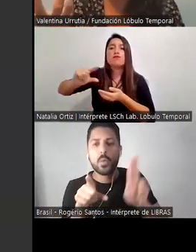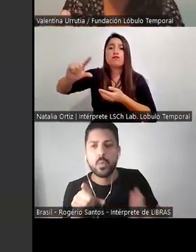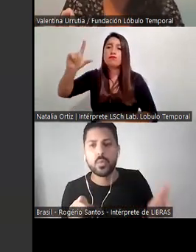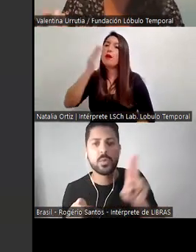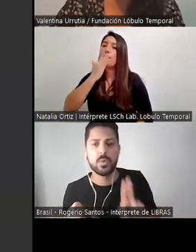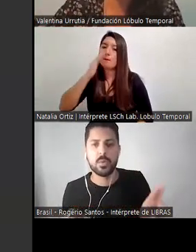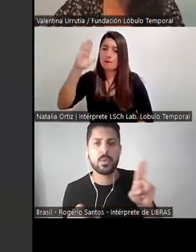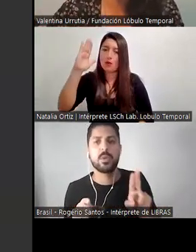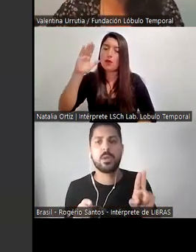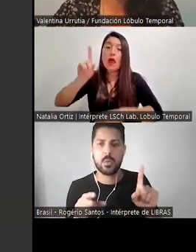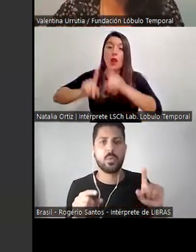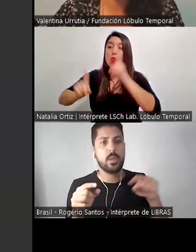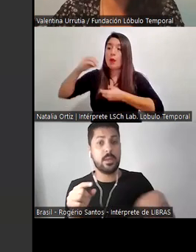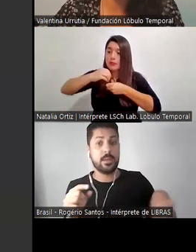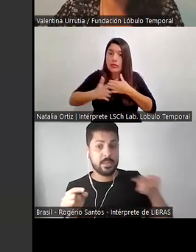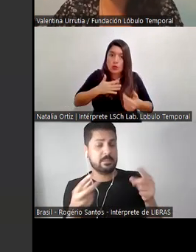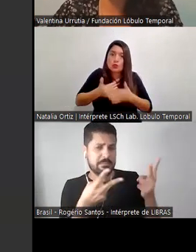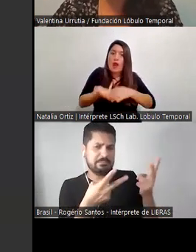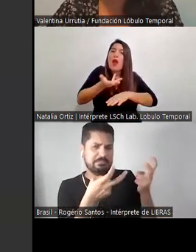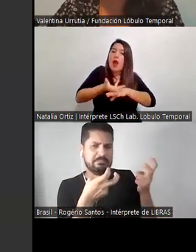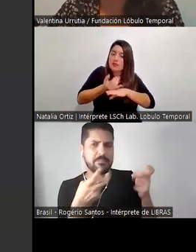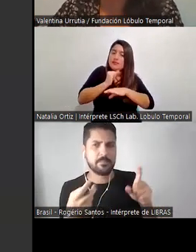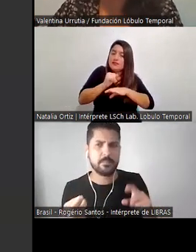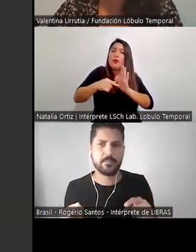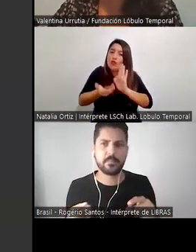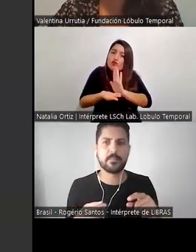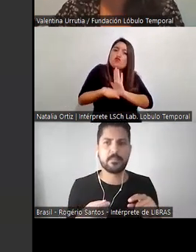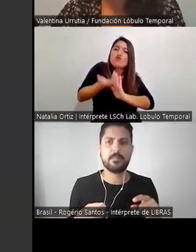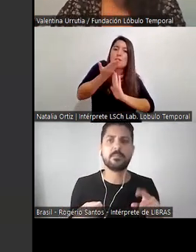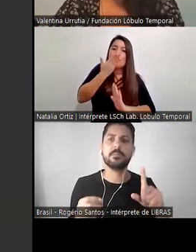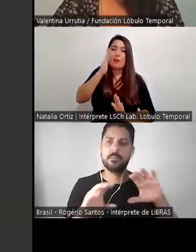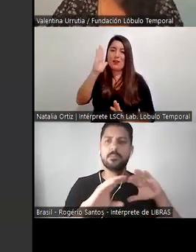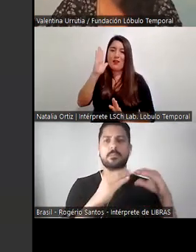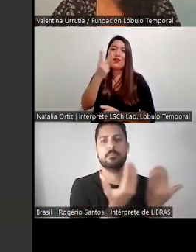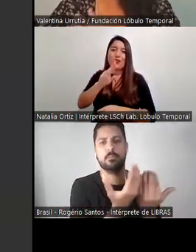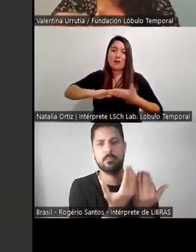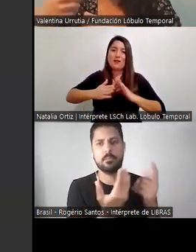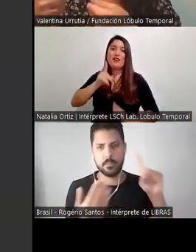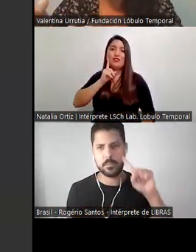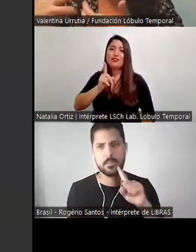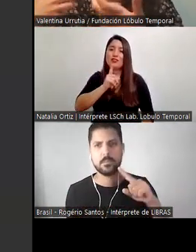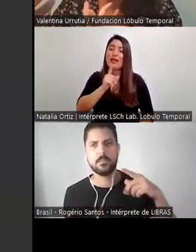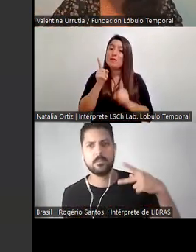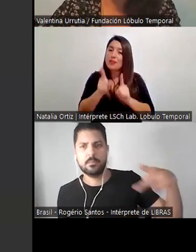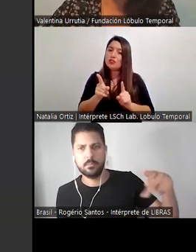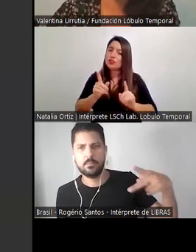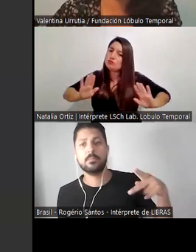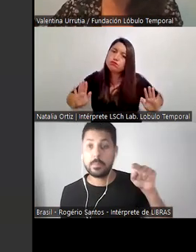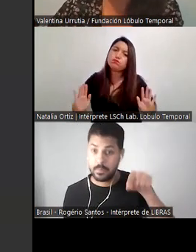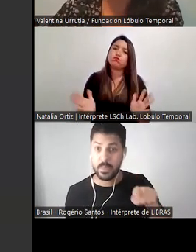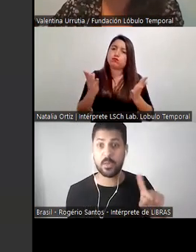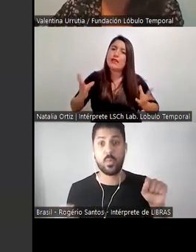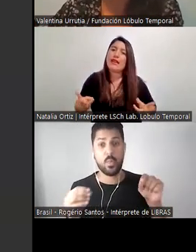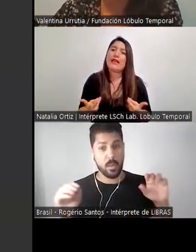muchas veces innatas, ¿verdad?, de la comunidad sorda, ¿cierto? Y eso potenciándolo y enriqueciéndolo para